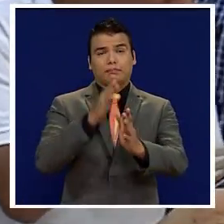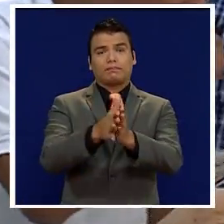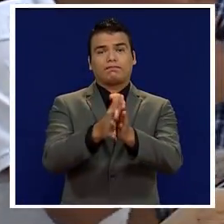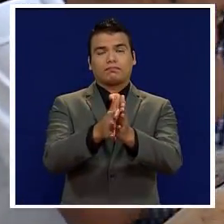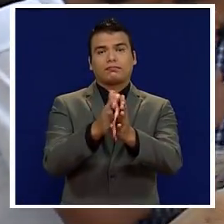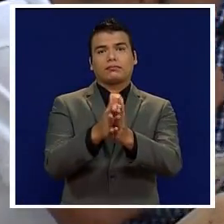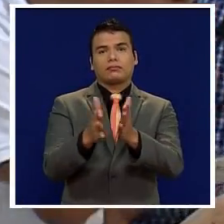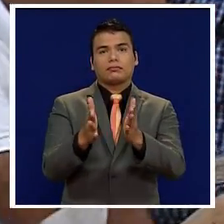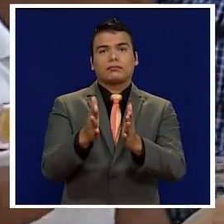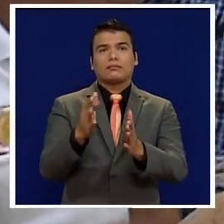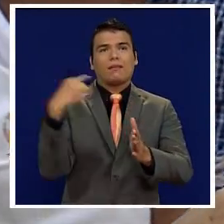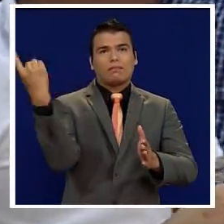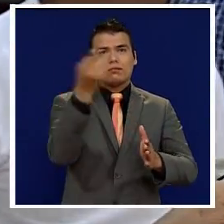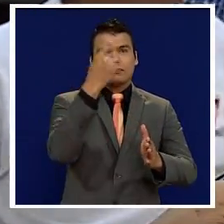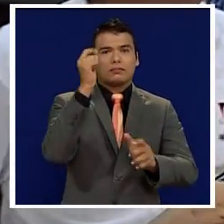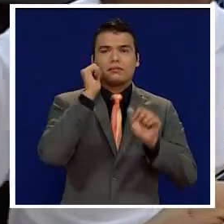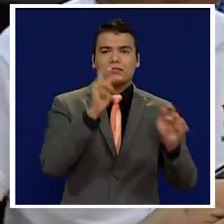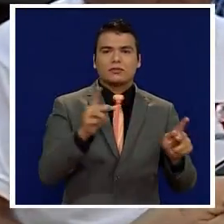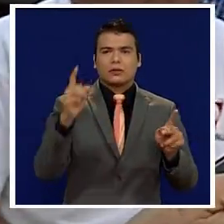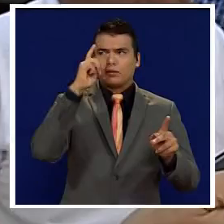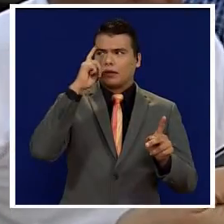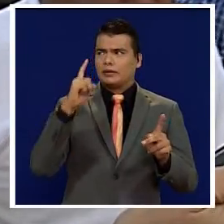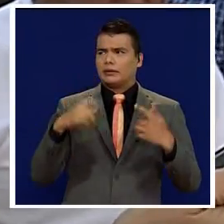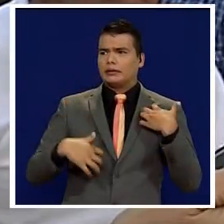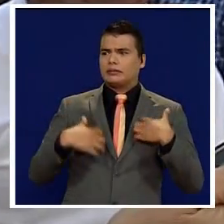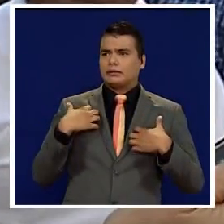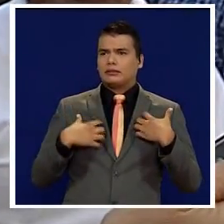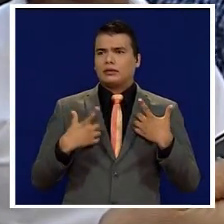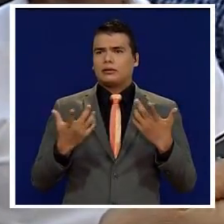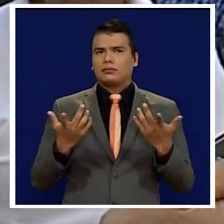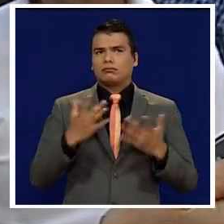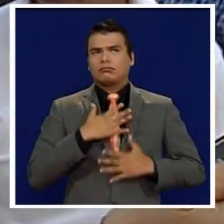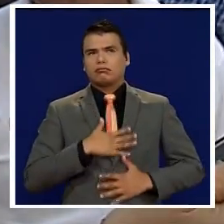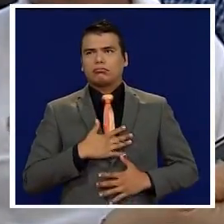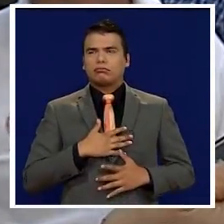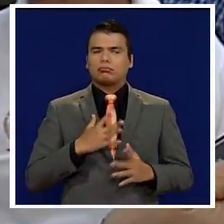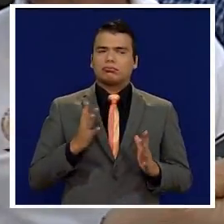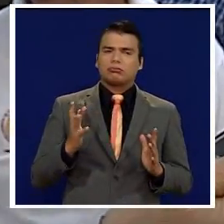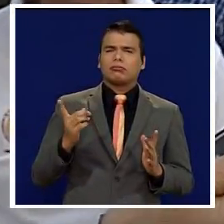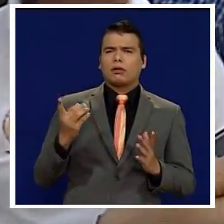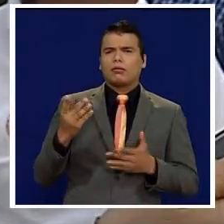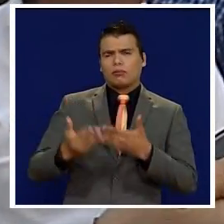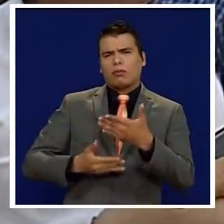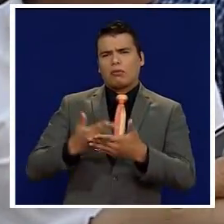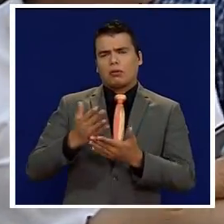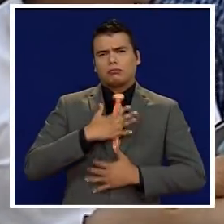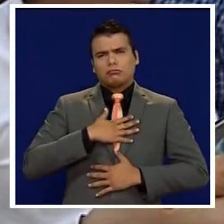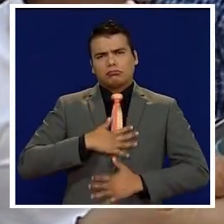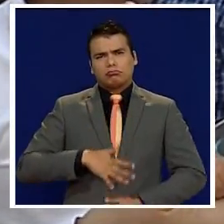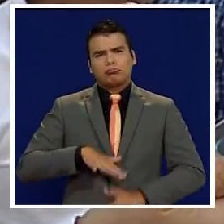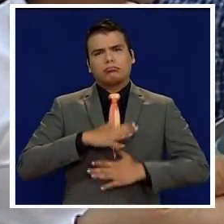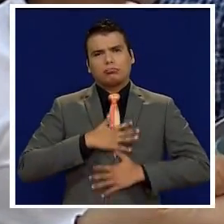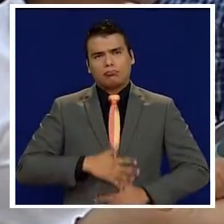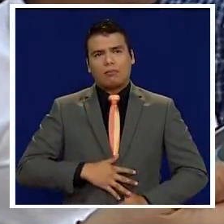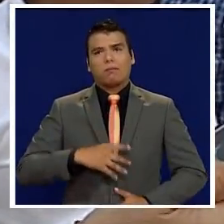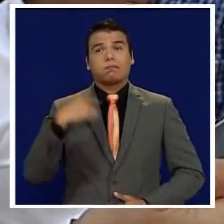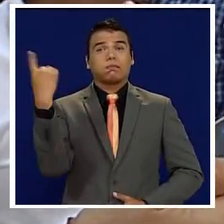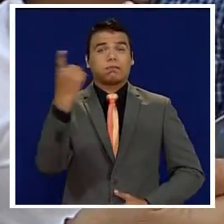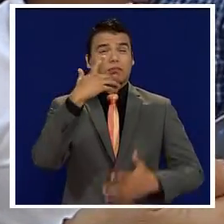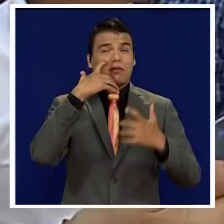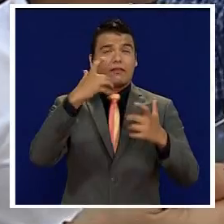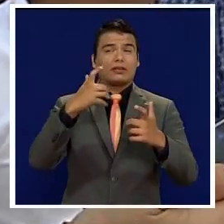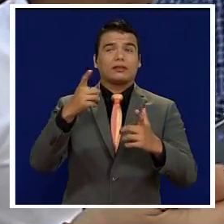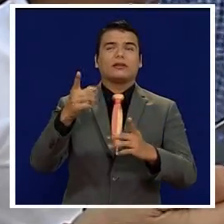que la percepción de la seguridad aquí en Florida pues ha disminuido muchísimo. Hay una gran problemática de